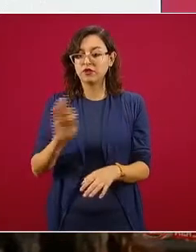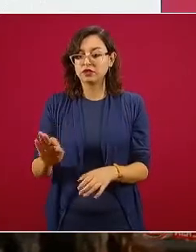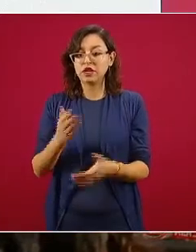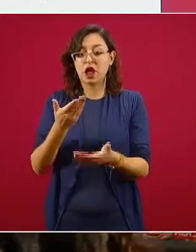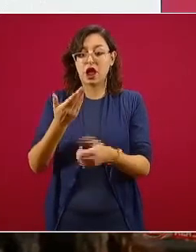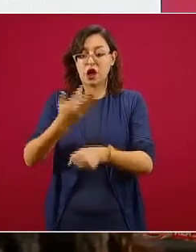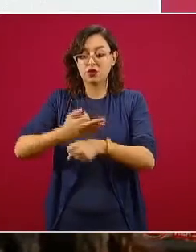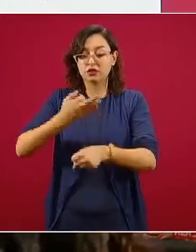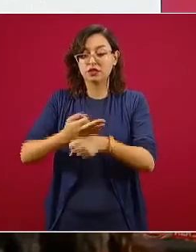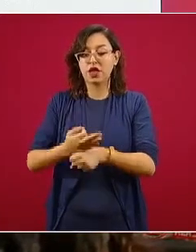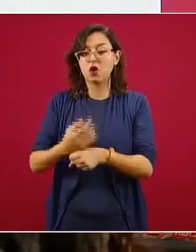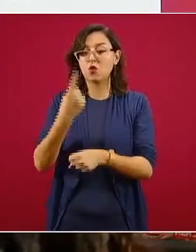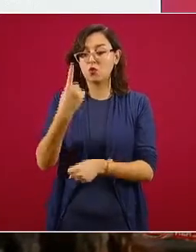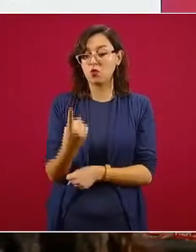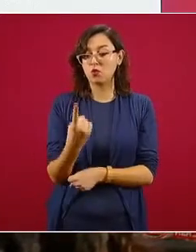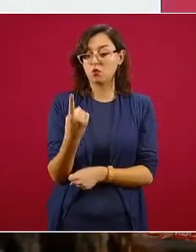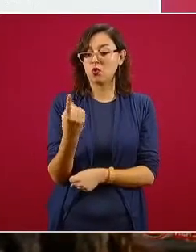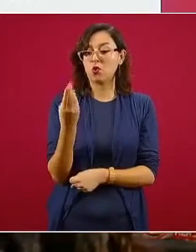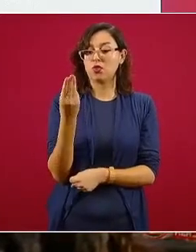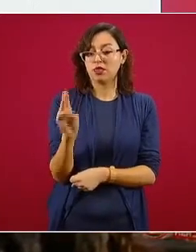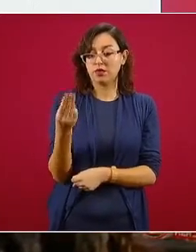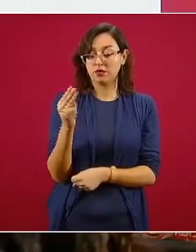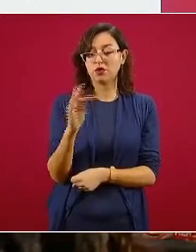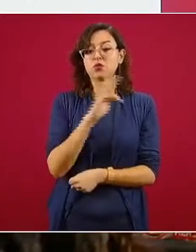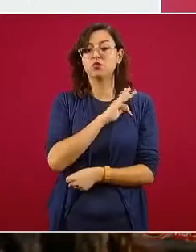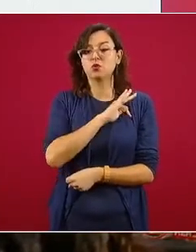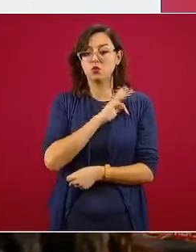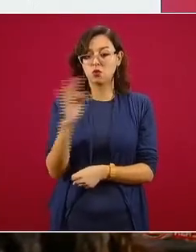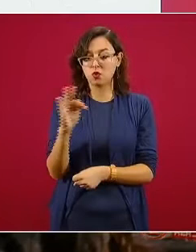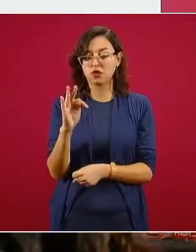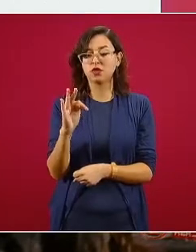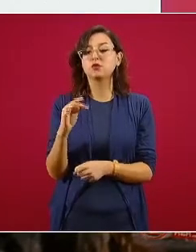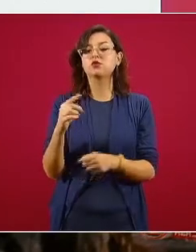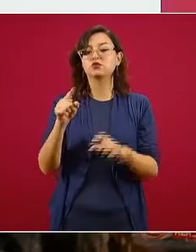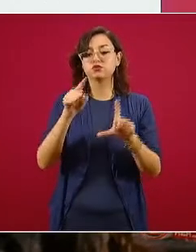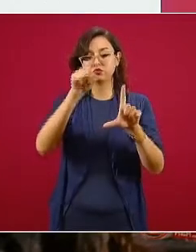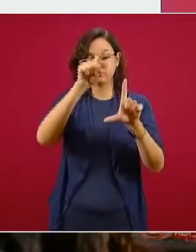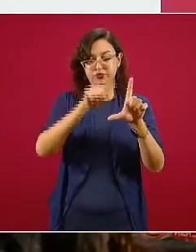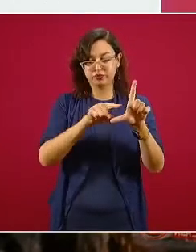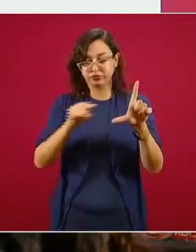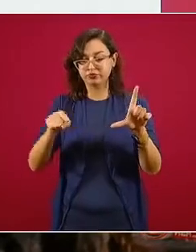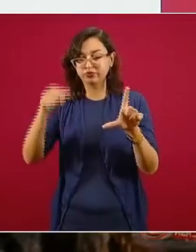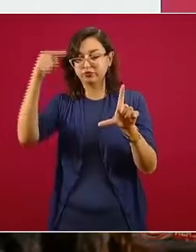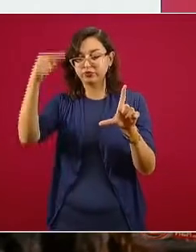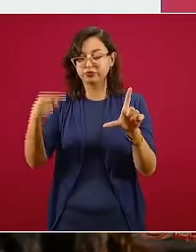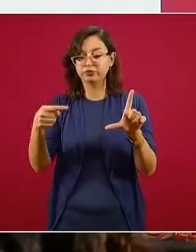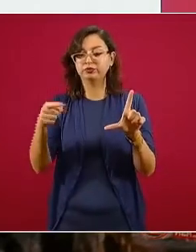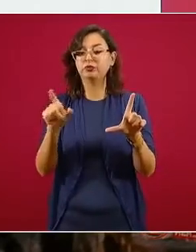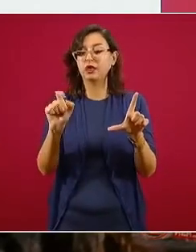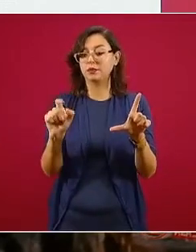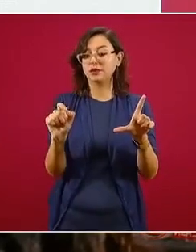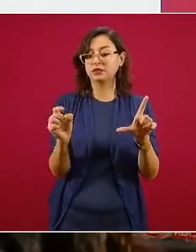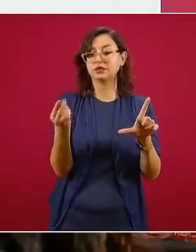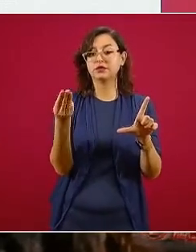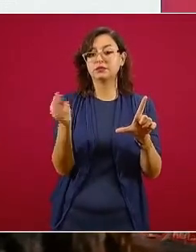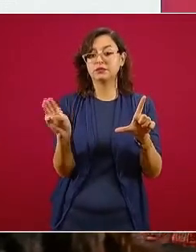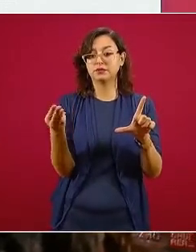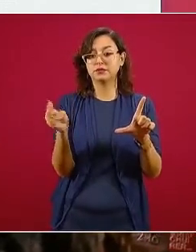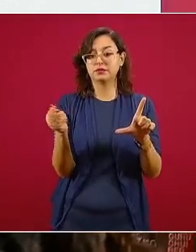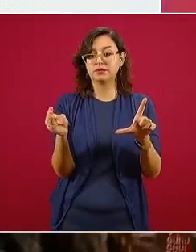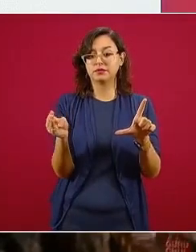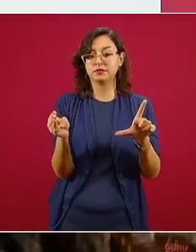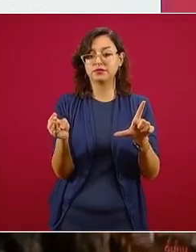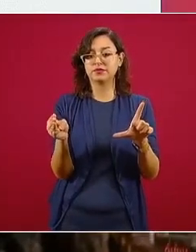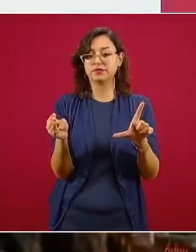que es 1 de mayo, igual podemos hacer como una rebanada de esta gráfica y podríamos decir, por ejemplo, que el 20 de mayo